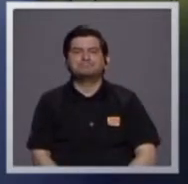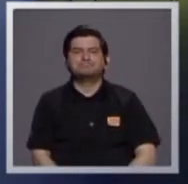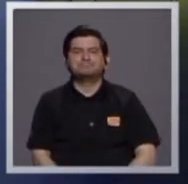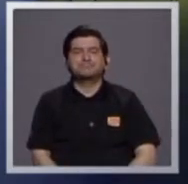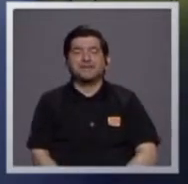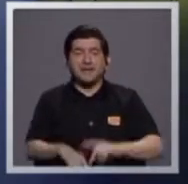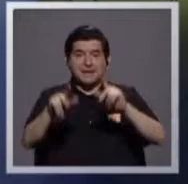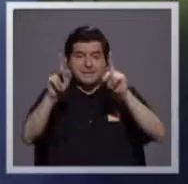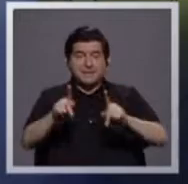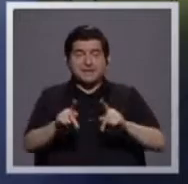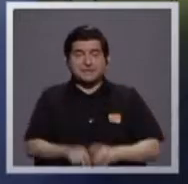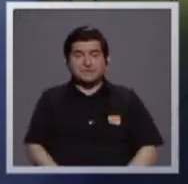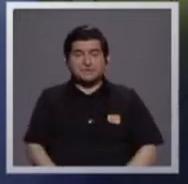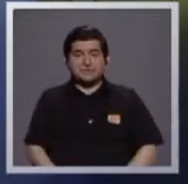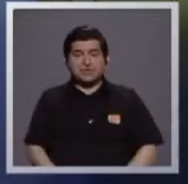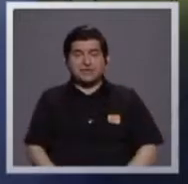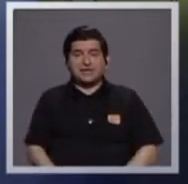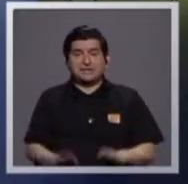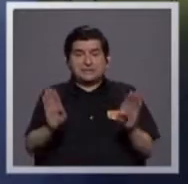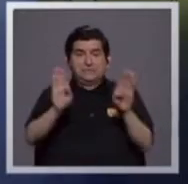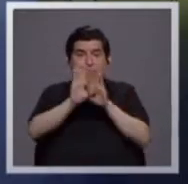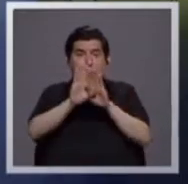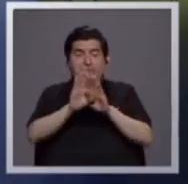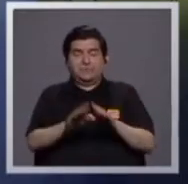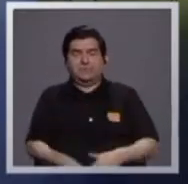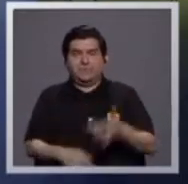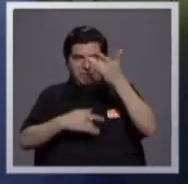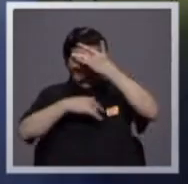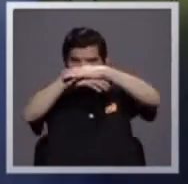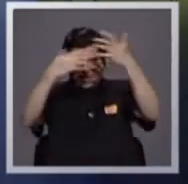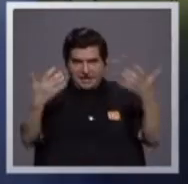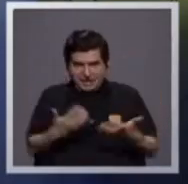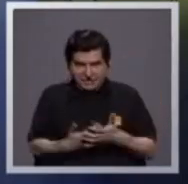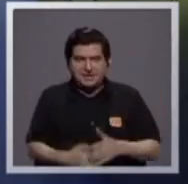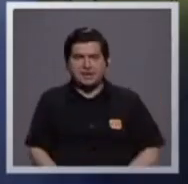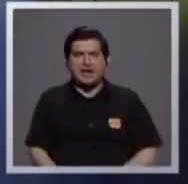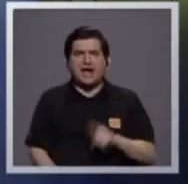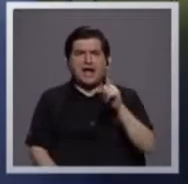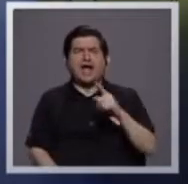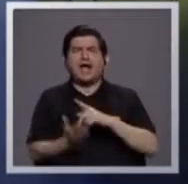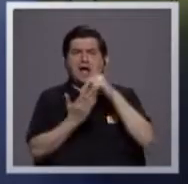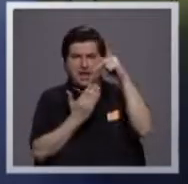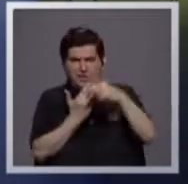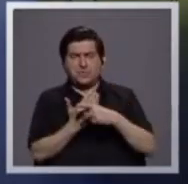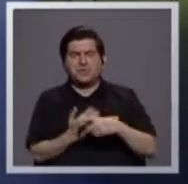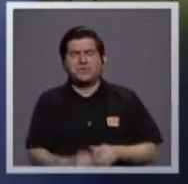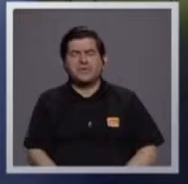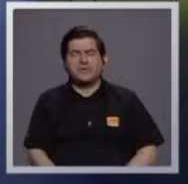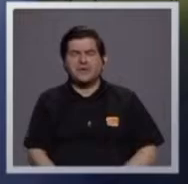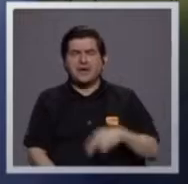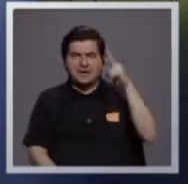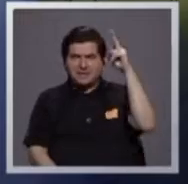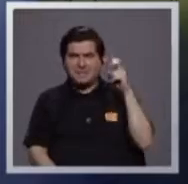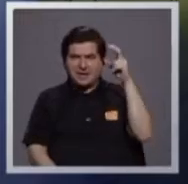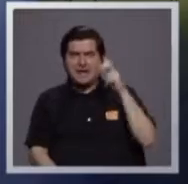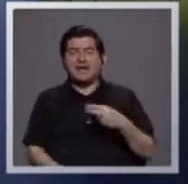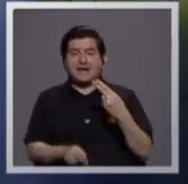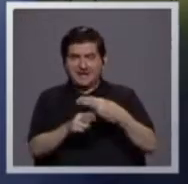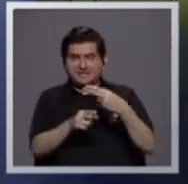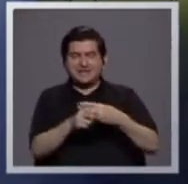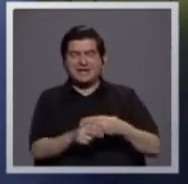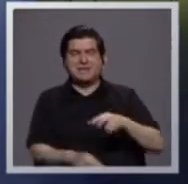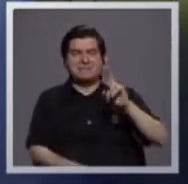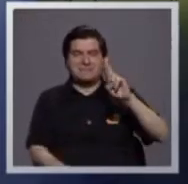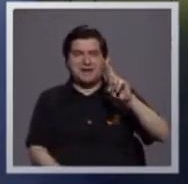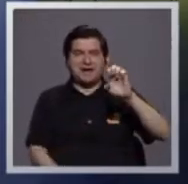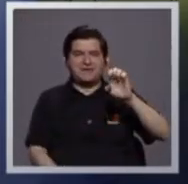han pasado encerrados toda esta pandemia y ya no saben qué ver en Netflix, hay una serie que se llama Reckoning, de miedo, y no tiene nada